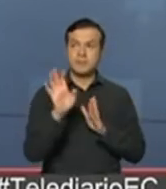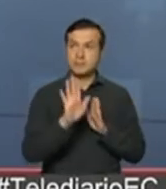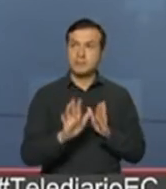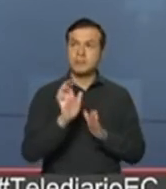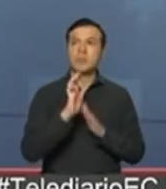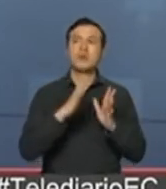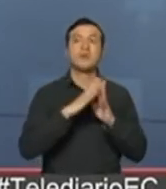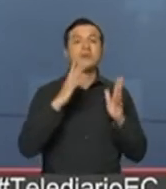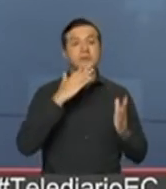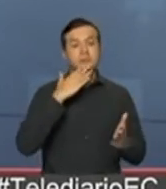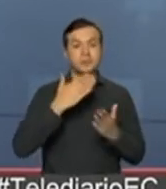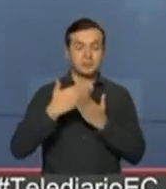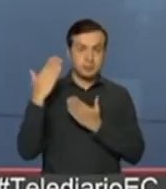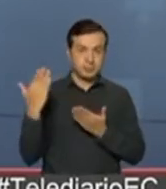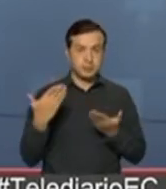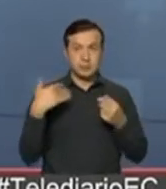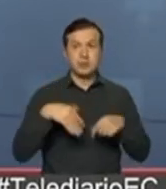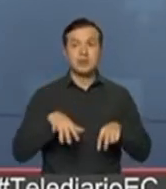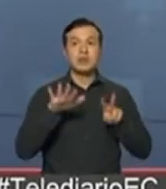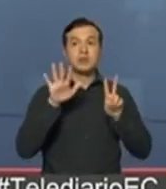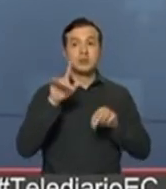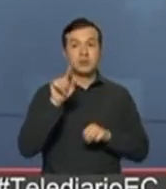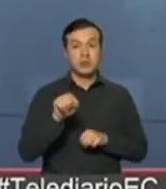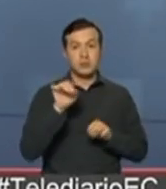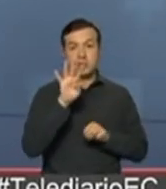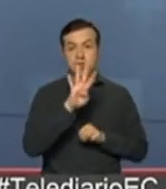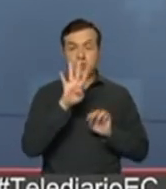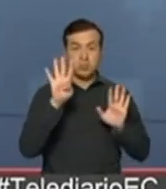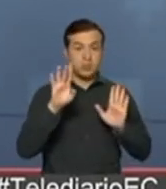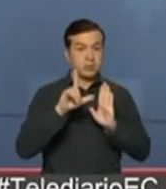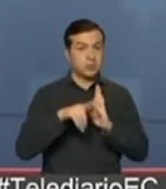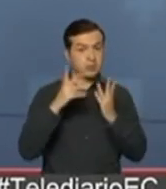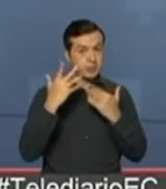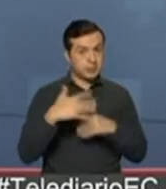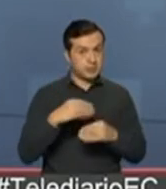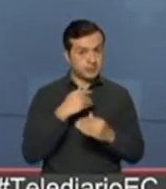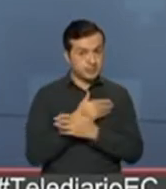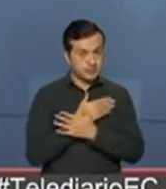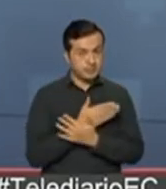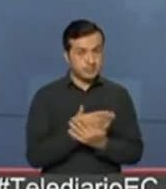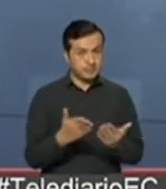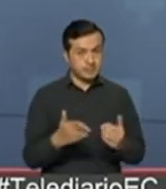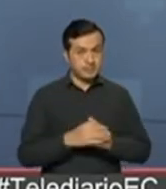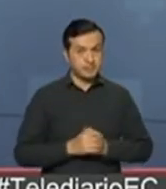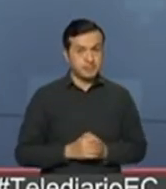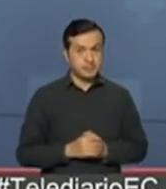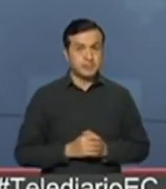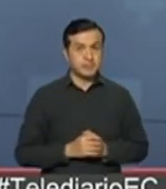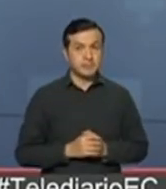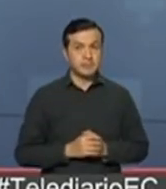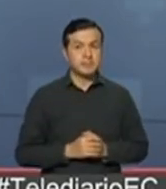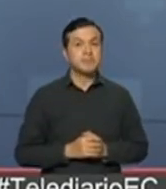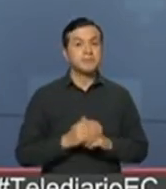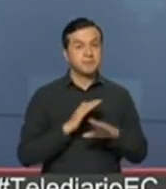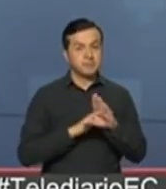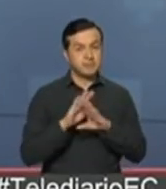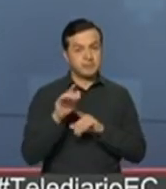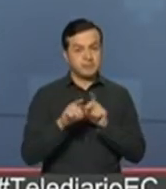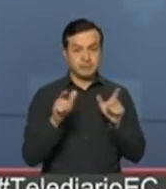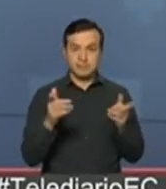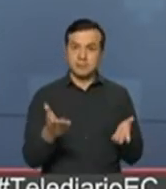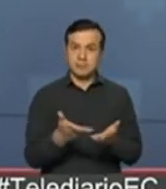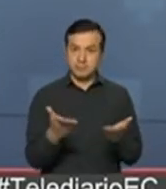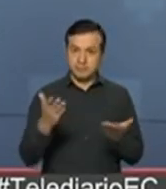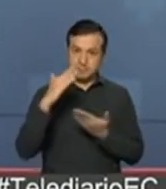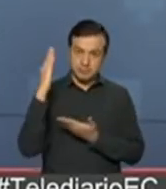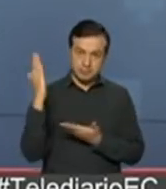muchísimas gracias por asistir siempre la medida con 49 minutos aquí finalizamos este espacio de primera impresión le invitamos a seguir en nuestra